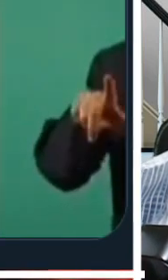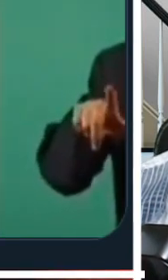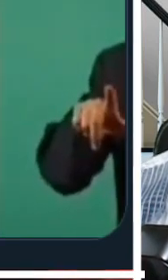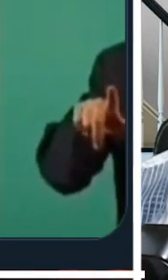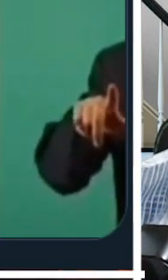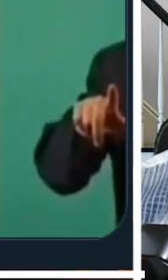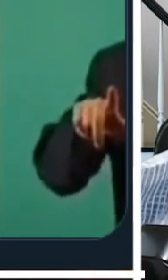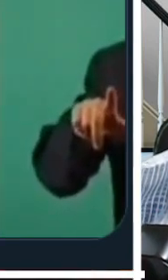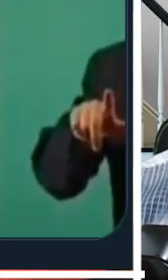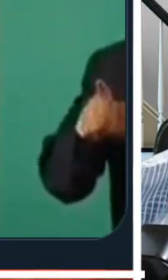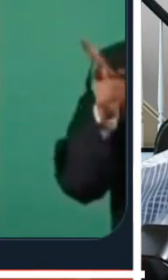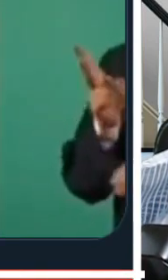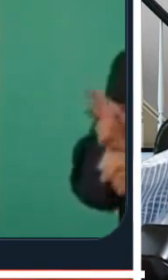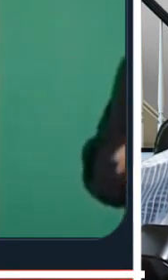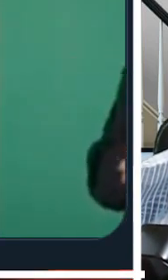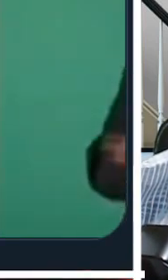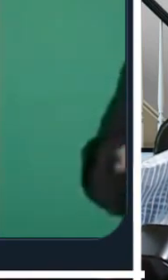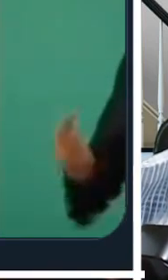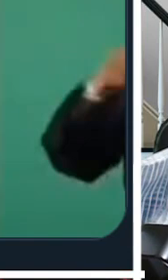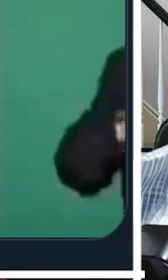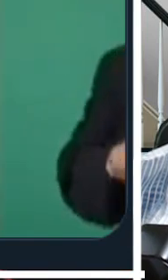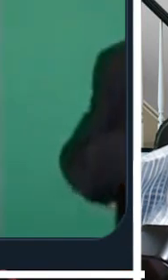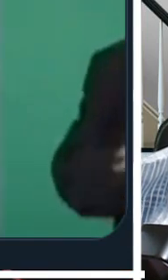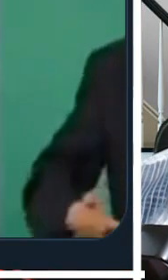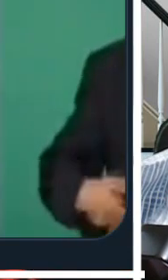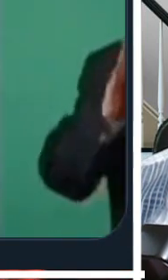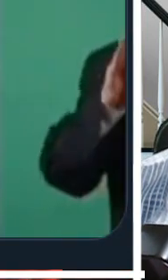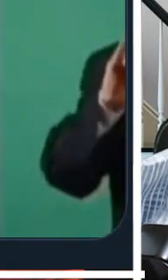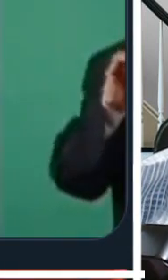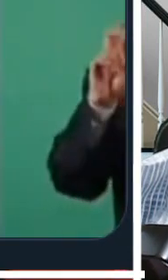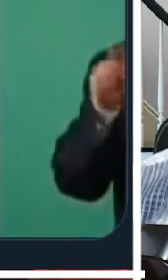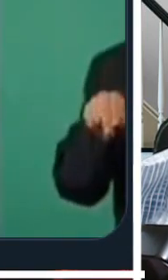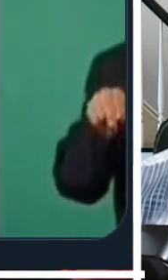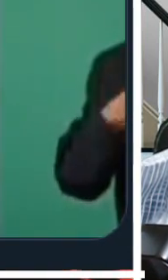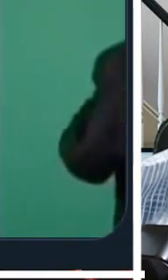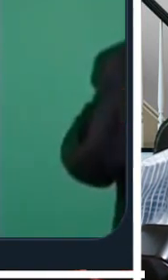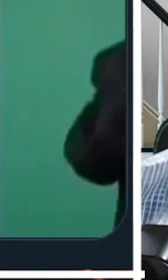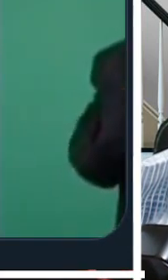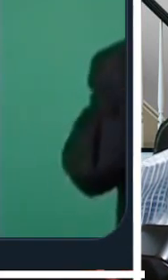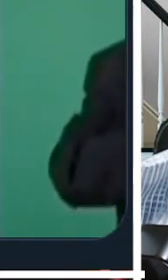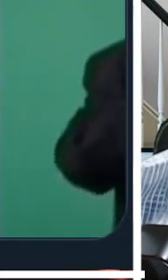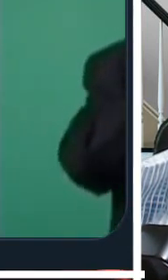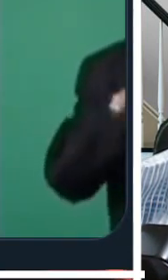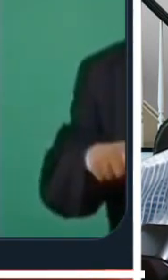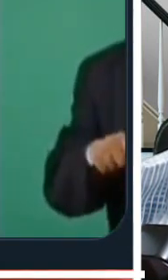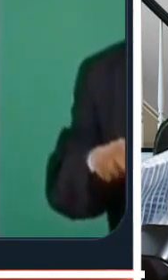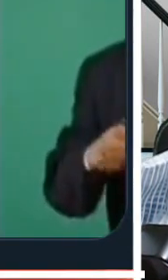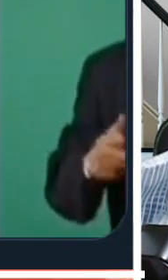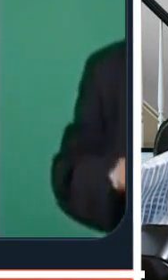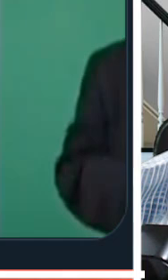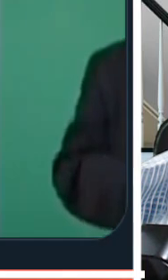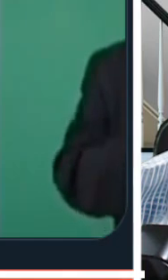a celebrar fechas importantes para México. El 16 de septiembre estará presente el presidente de Cuba,